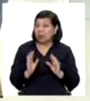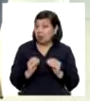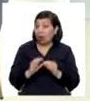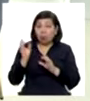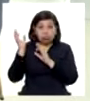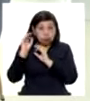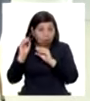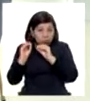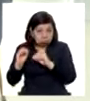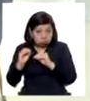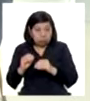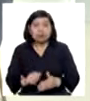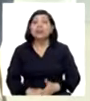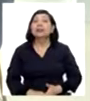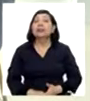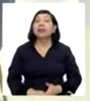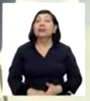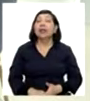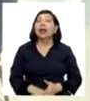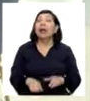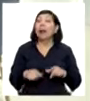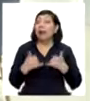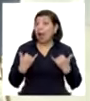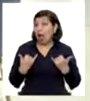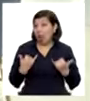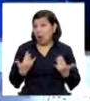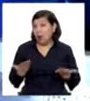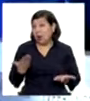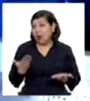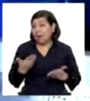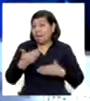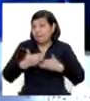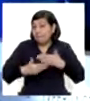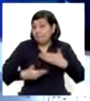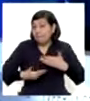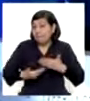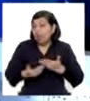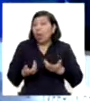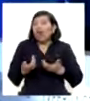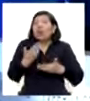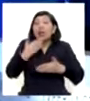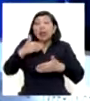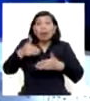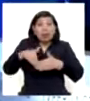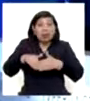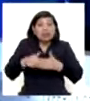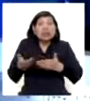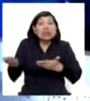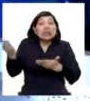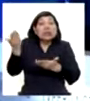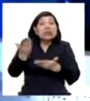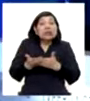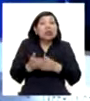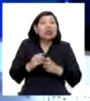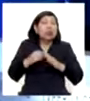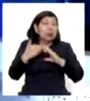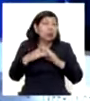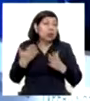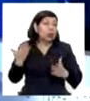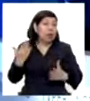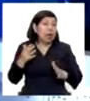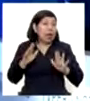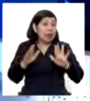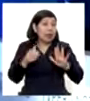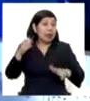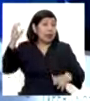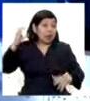cabo charlas informativas, y ahorita estamos en el proceso de postulación, en la etapa de postulación, que se lanzó